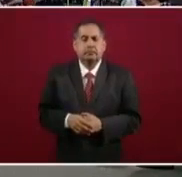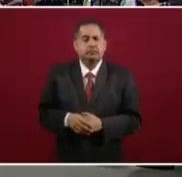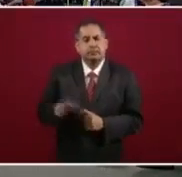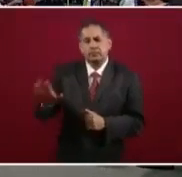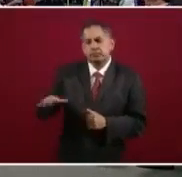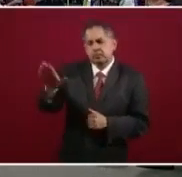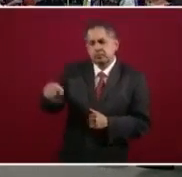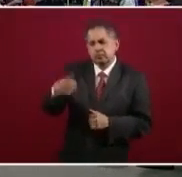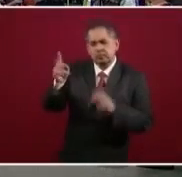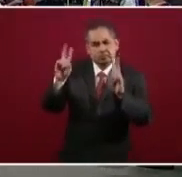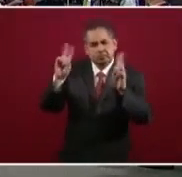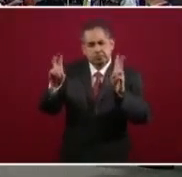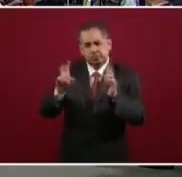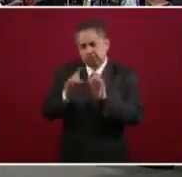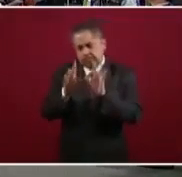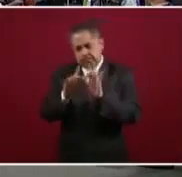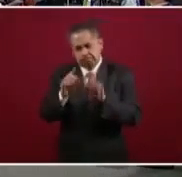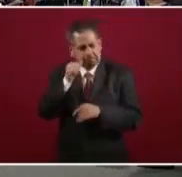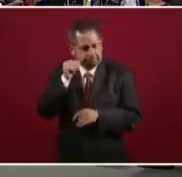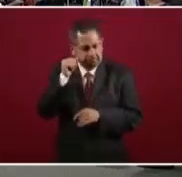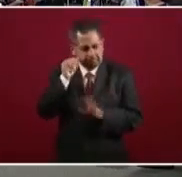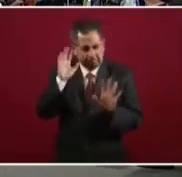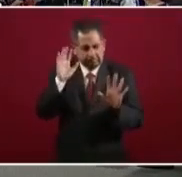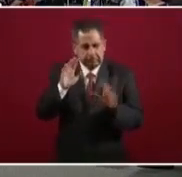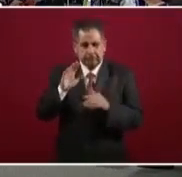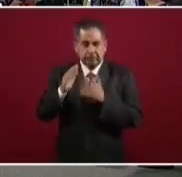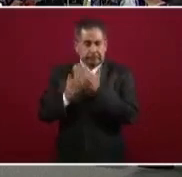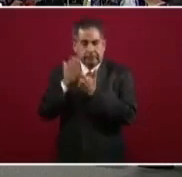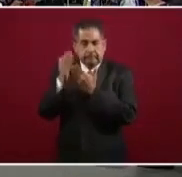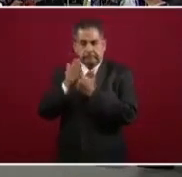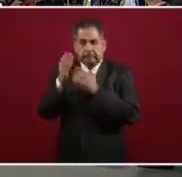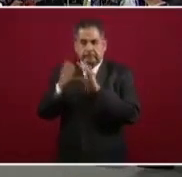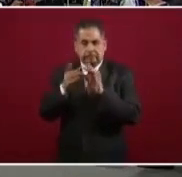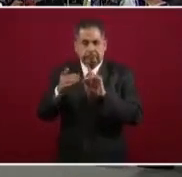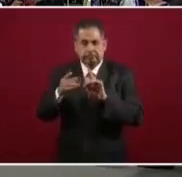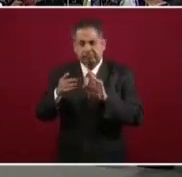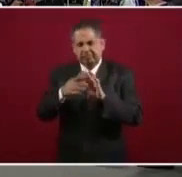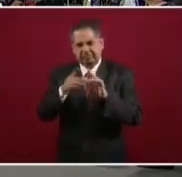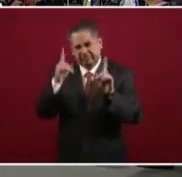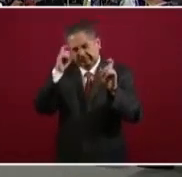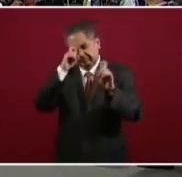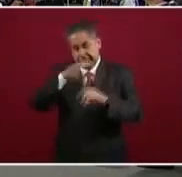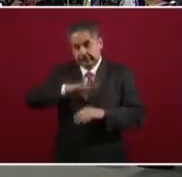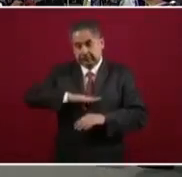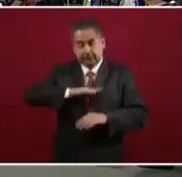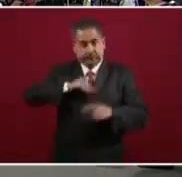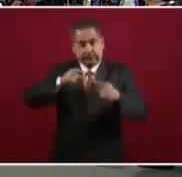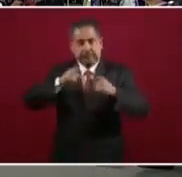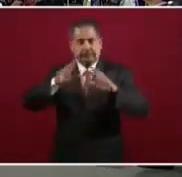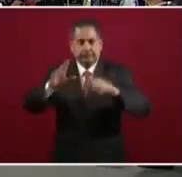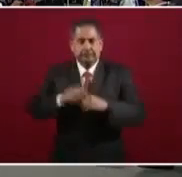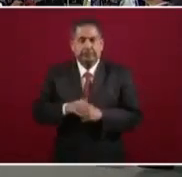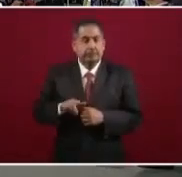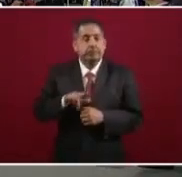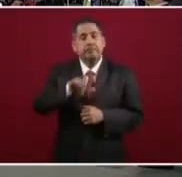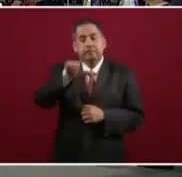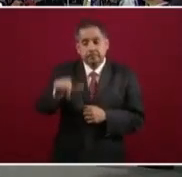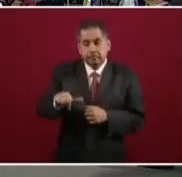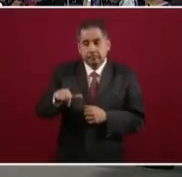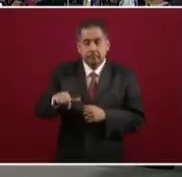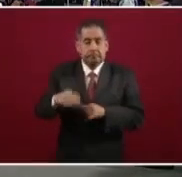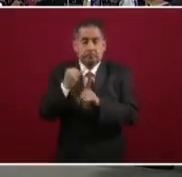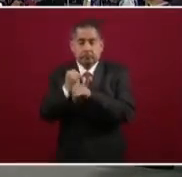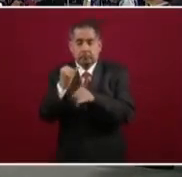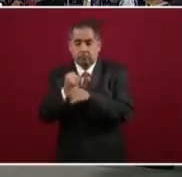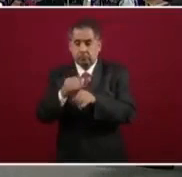de lo que ocurrió desafortunadamente ayer en la mañana era que si fue un tono ríspido y hay que decirlo así pues posteriormente en